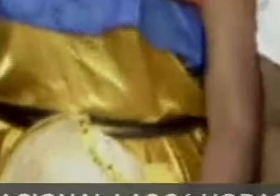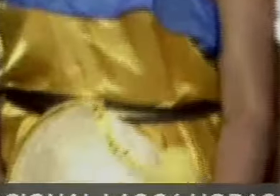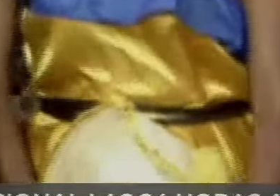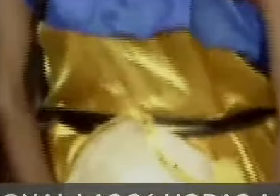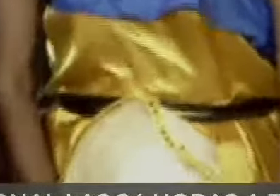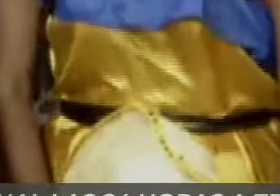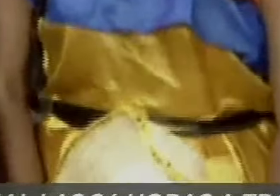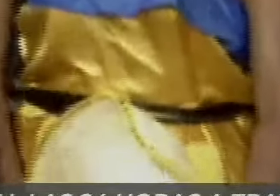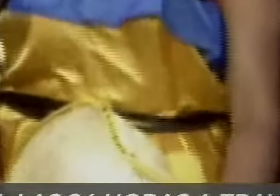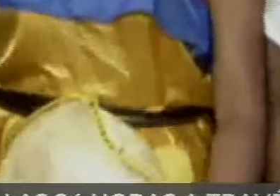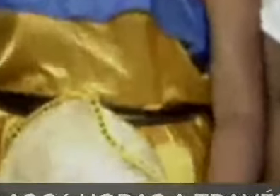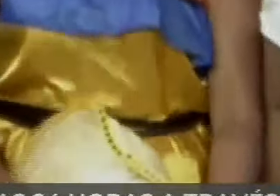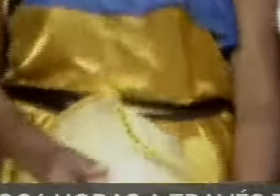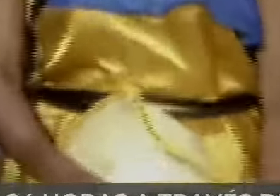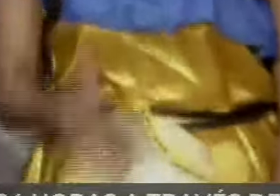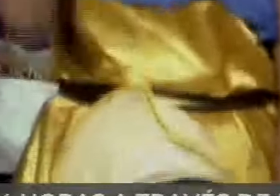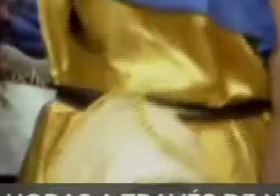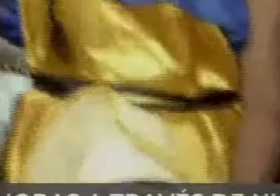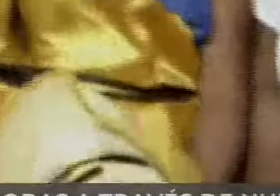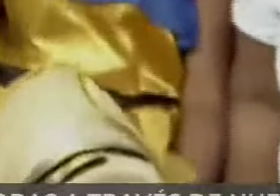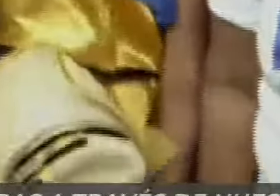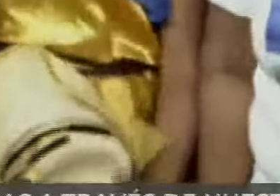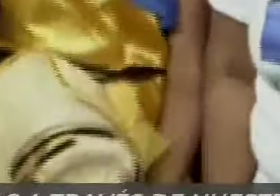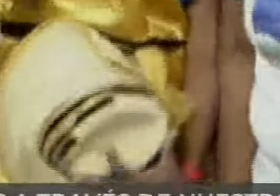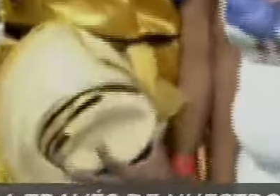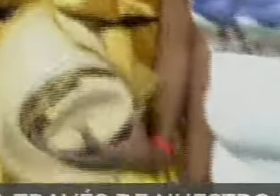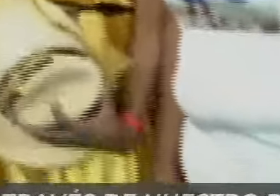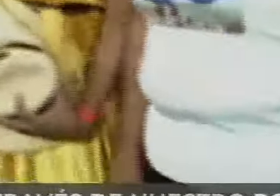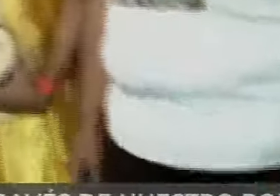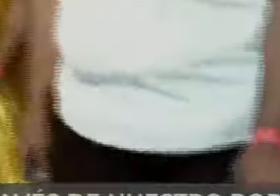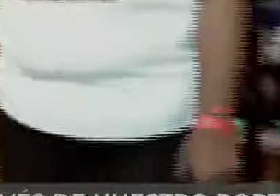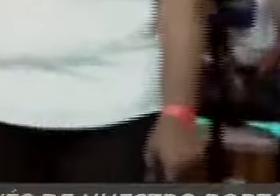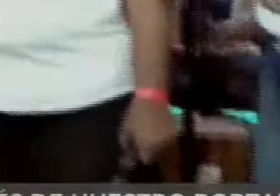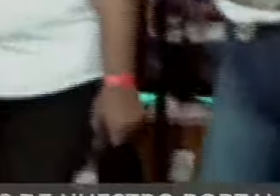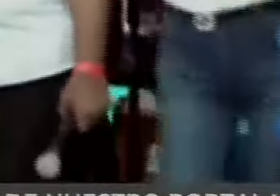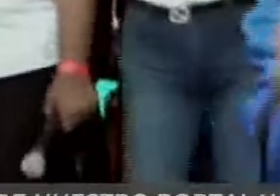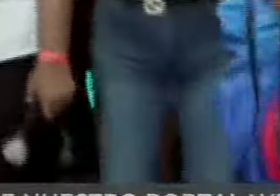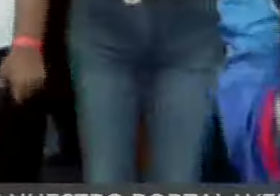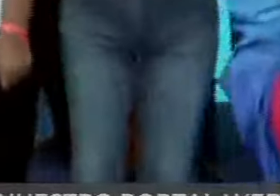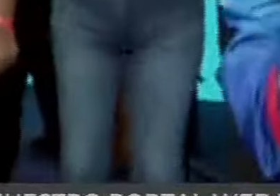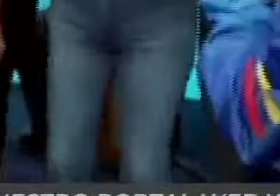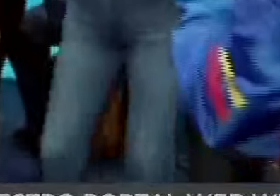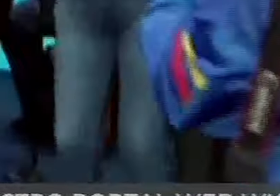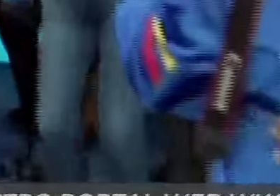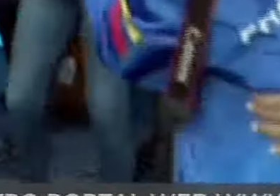Venezuela, mi patria querida! ¡Hasta la próxima!